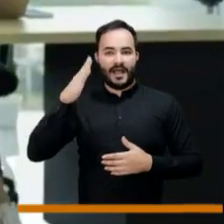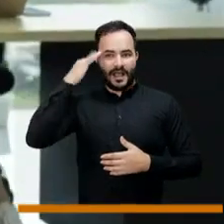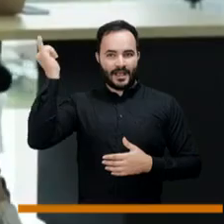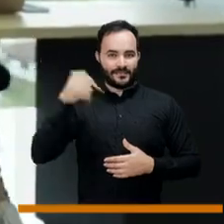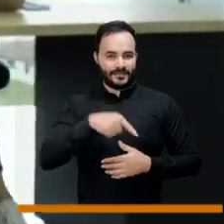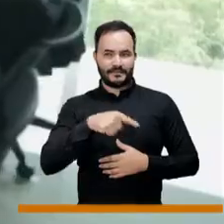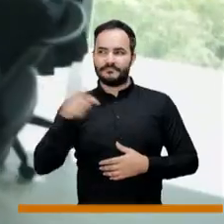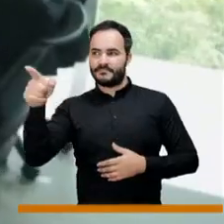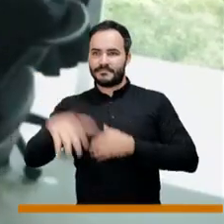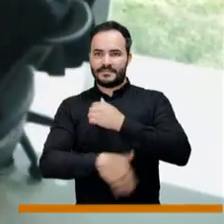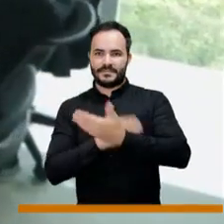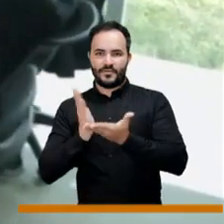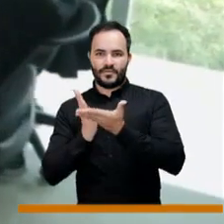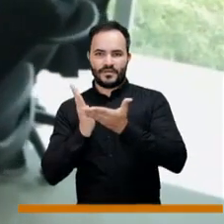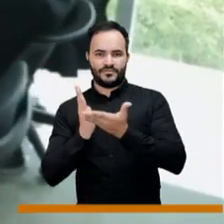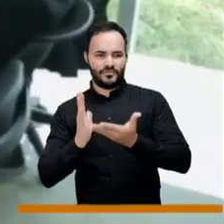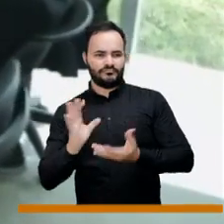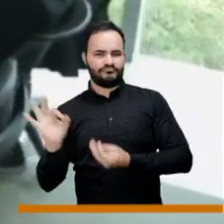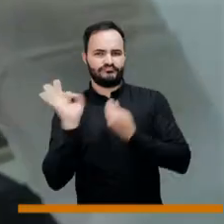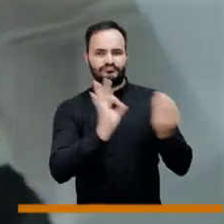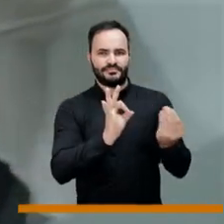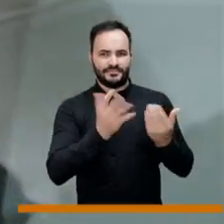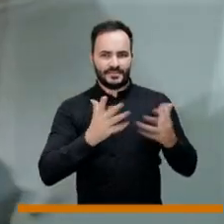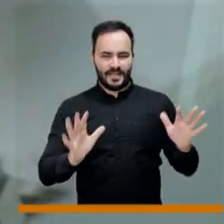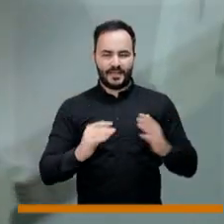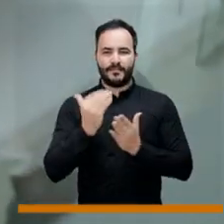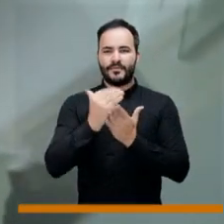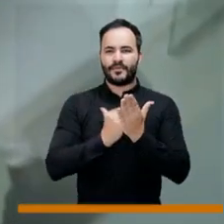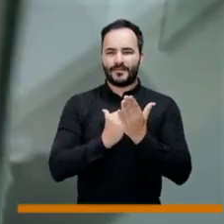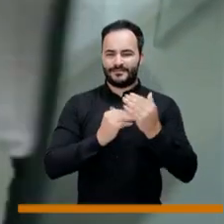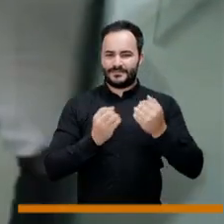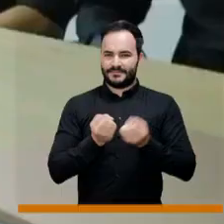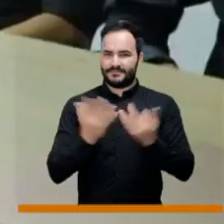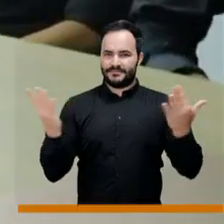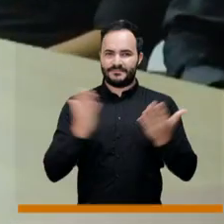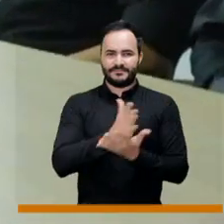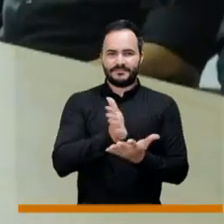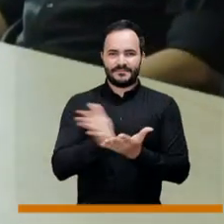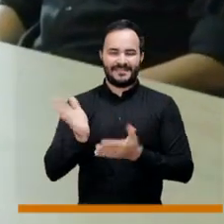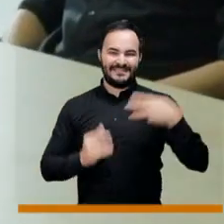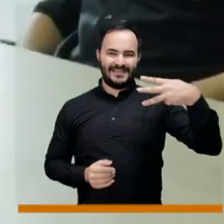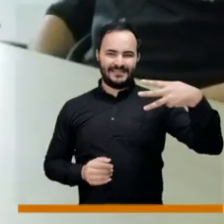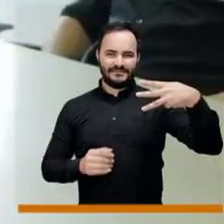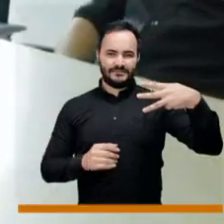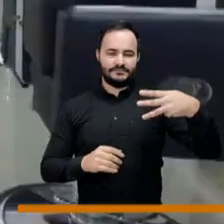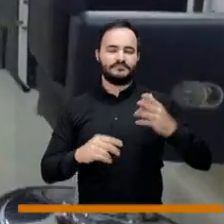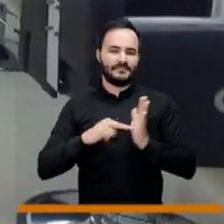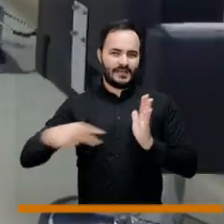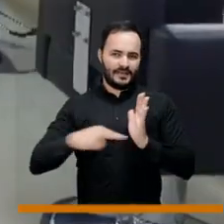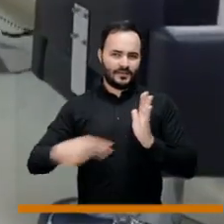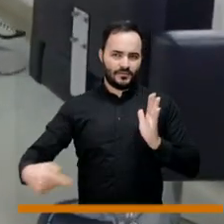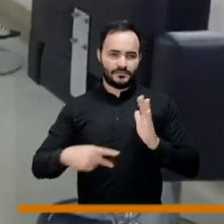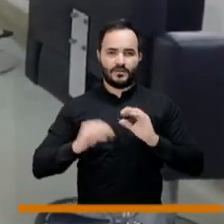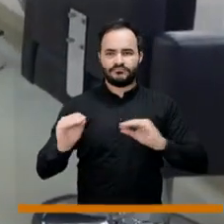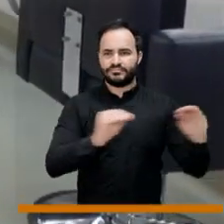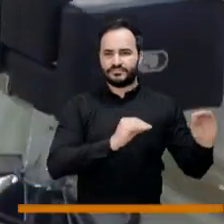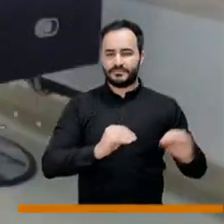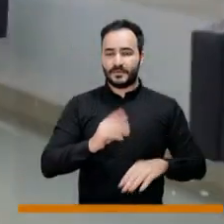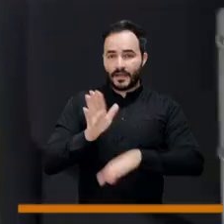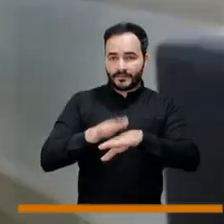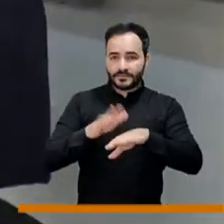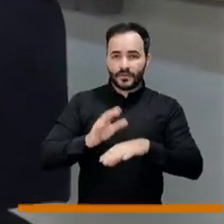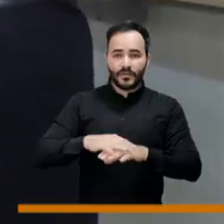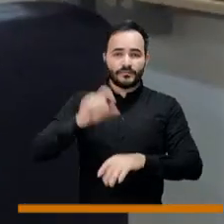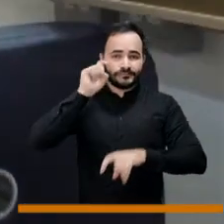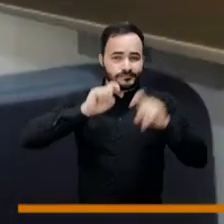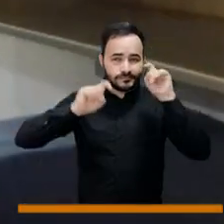el Ministerio de Educación en 3 programas técnicos. Tenemos nuestra academia donde formamos a todo nuestro personal y no formamos